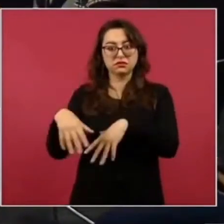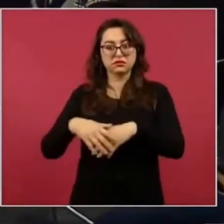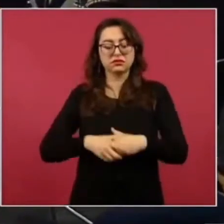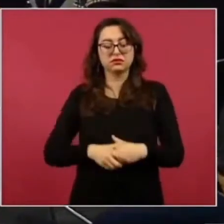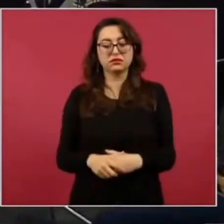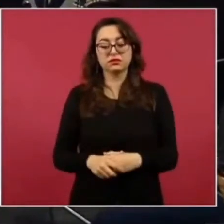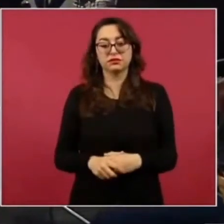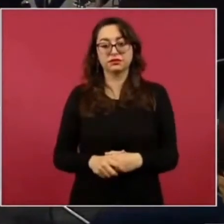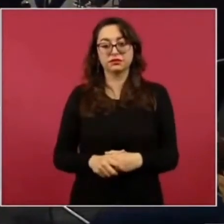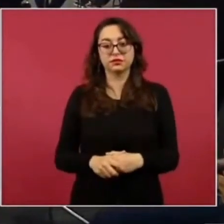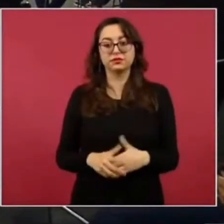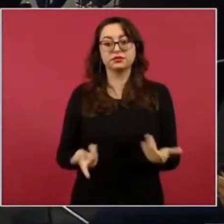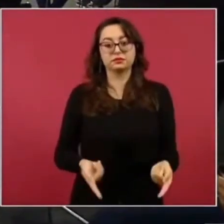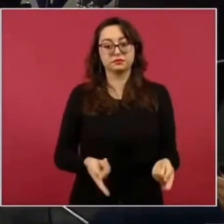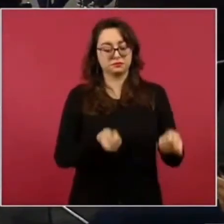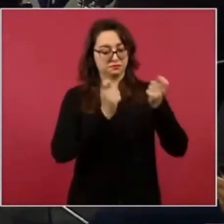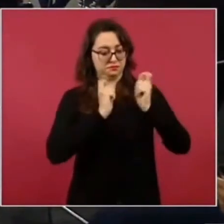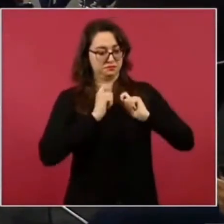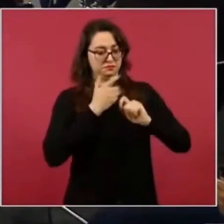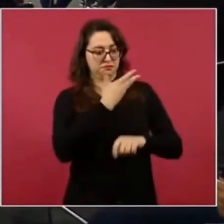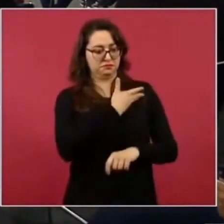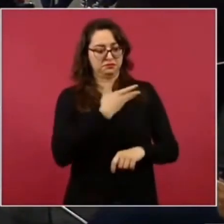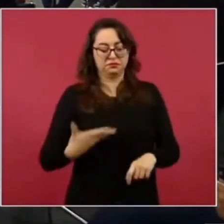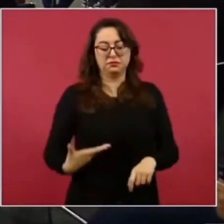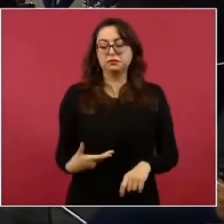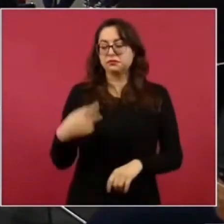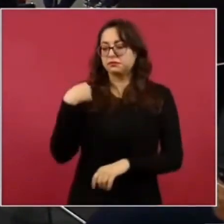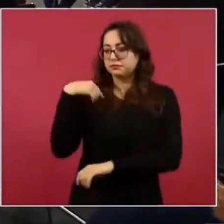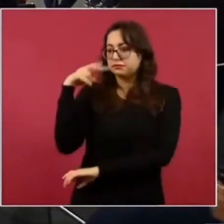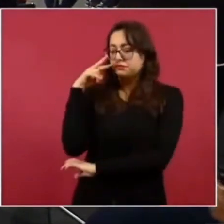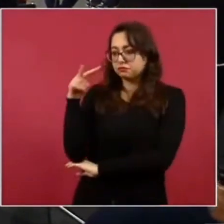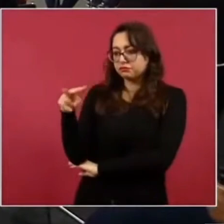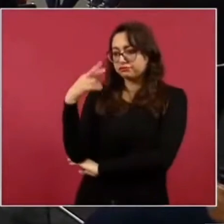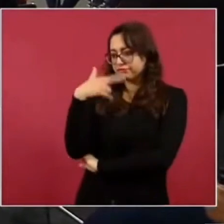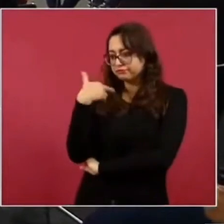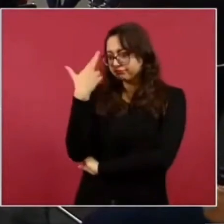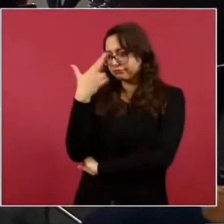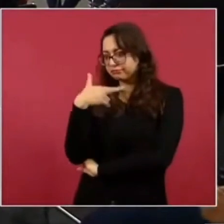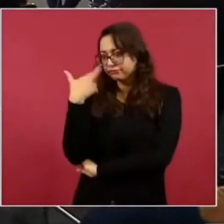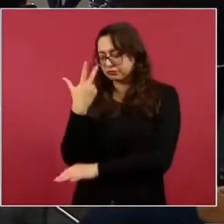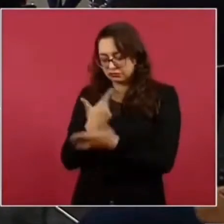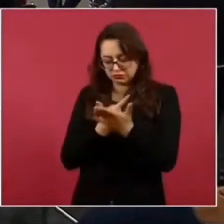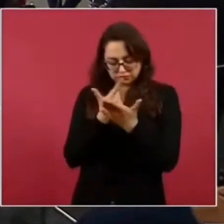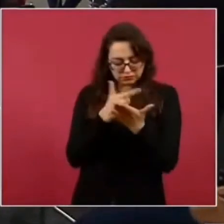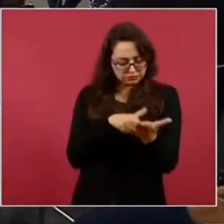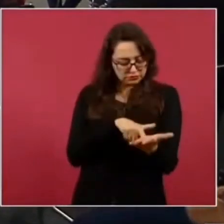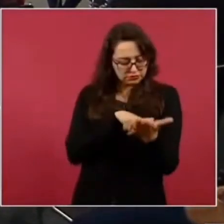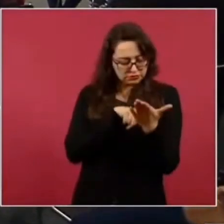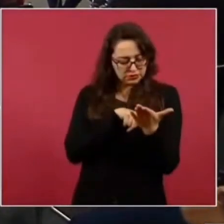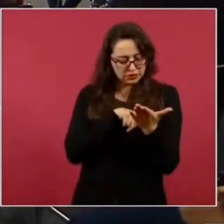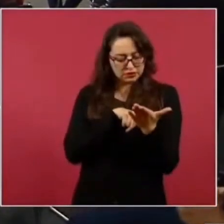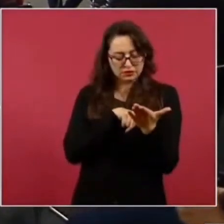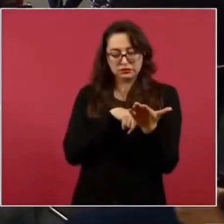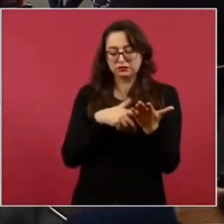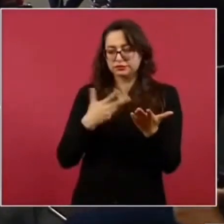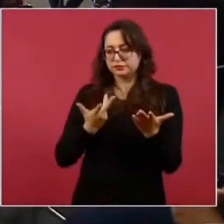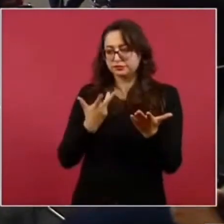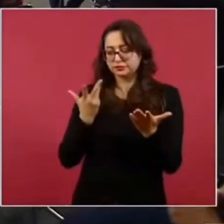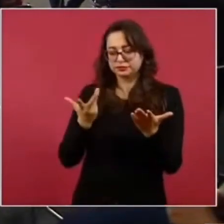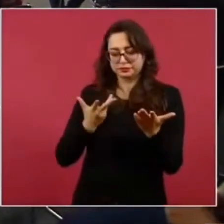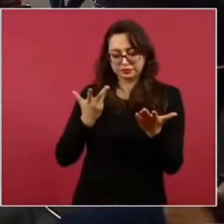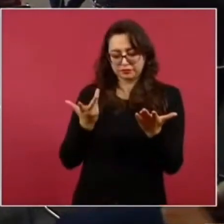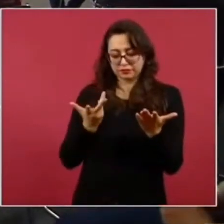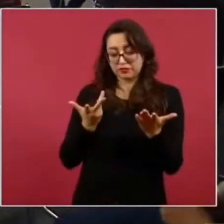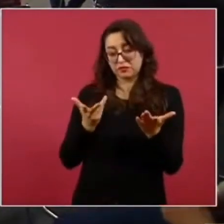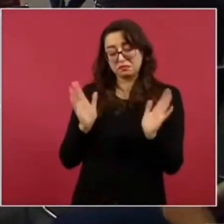hacer. Dejamos ahí la planta y los fierros